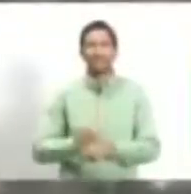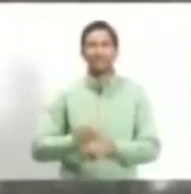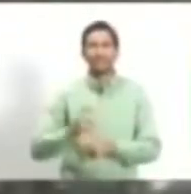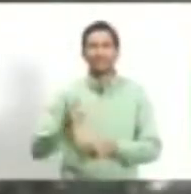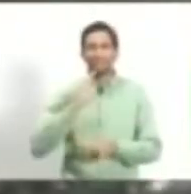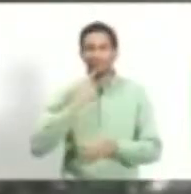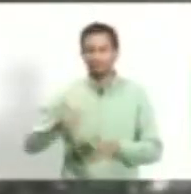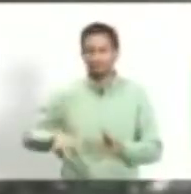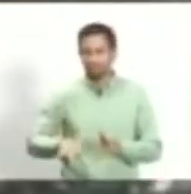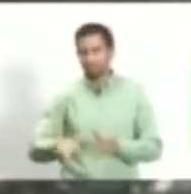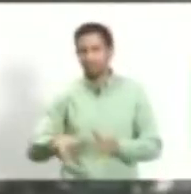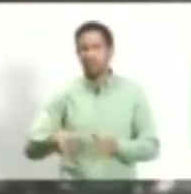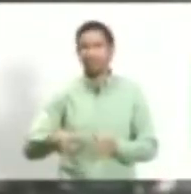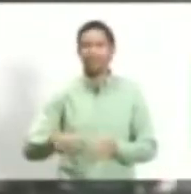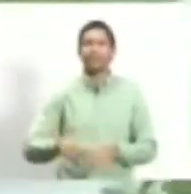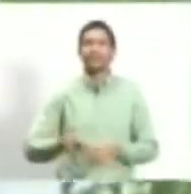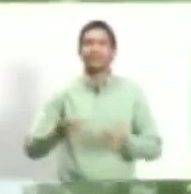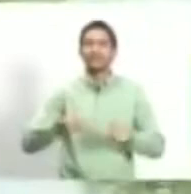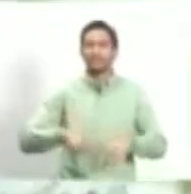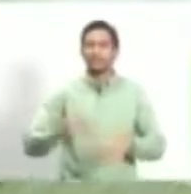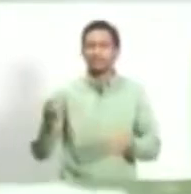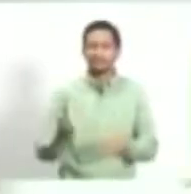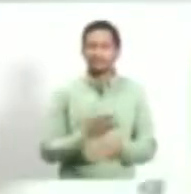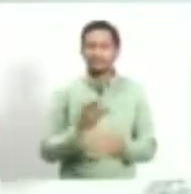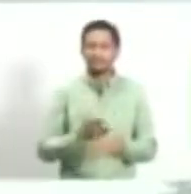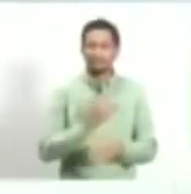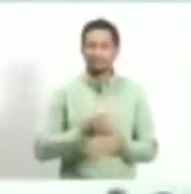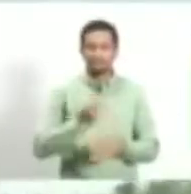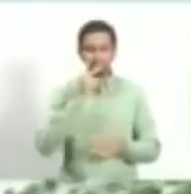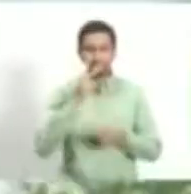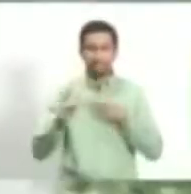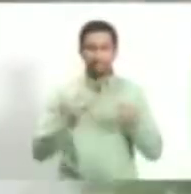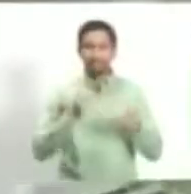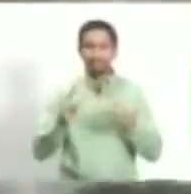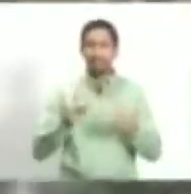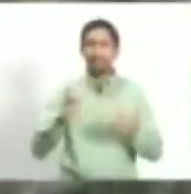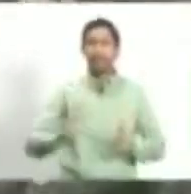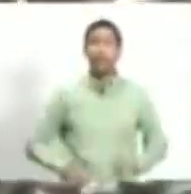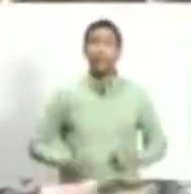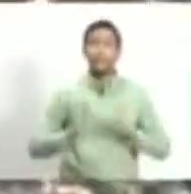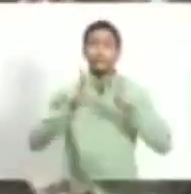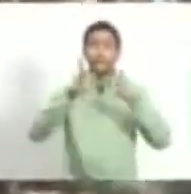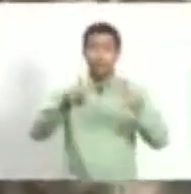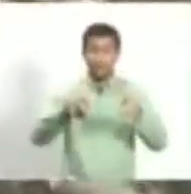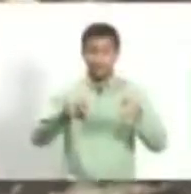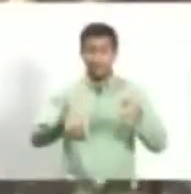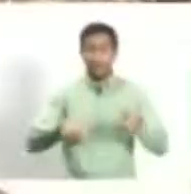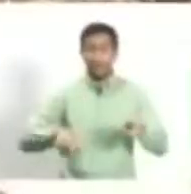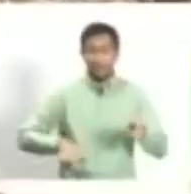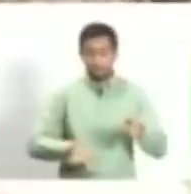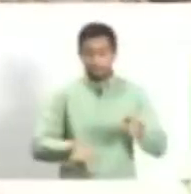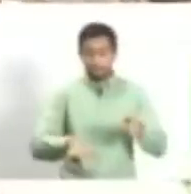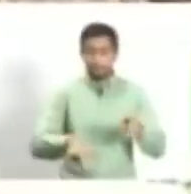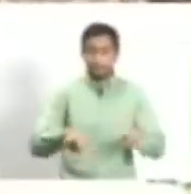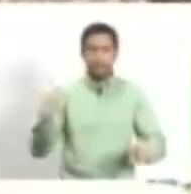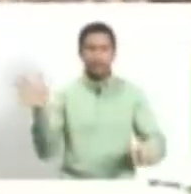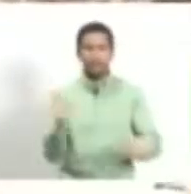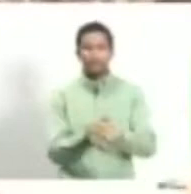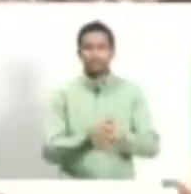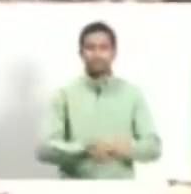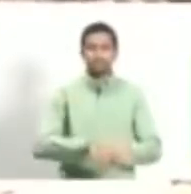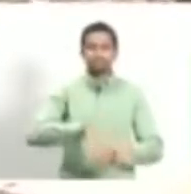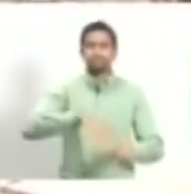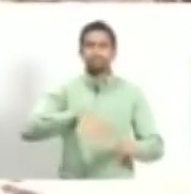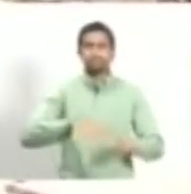portuario. El problema va más allá. Respecto a las obras que se realizan en torno al puente Pomarejo, hay taponamientos en el caño. El agua no va